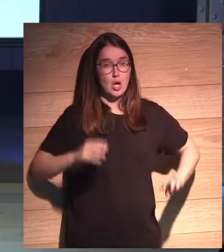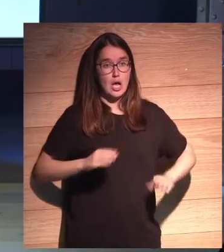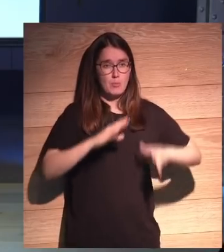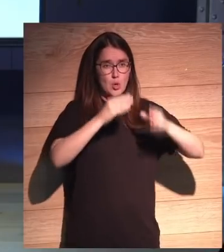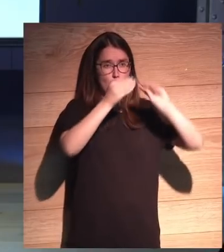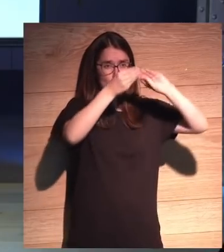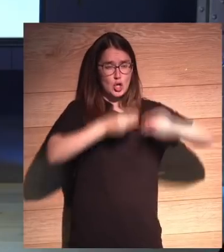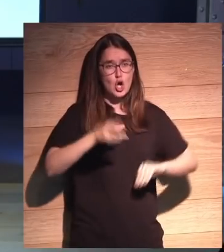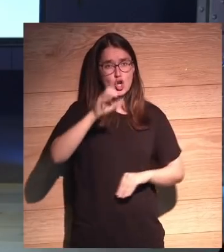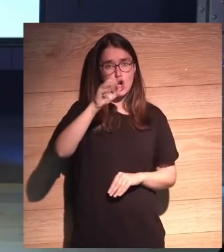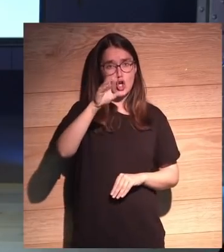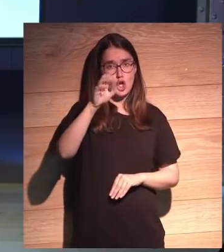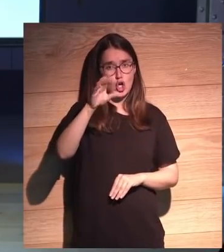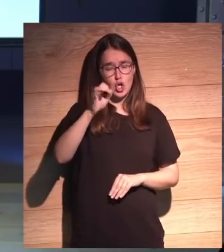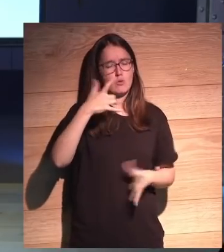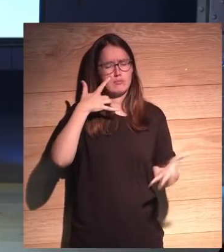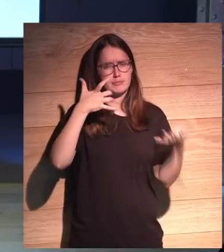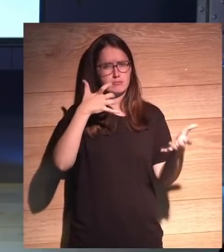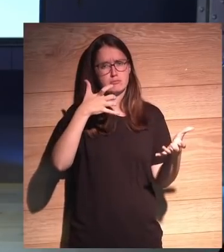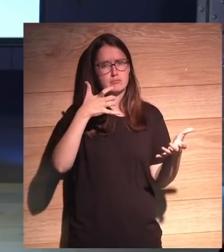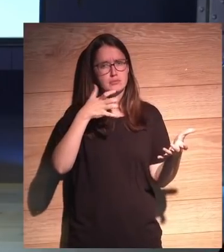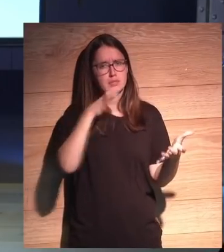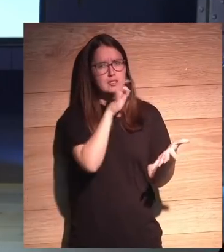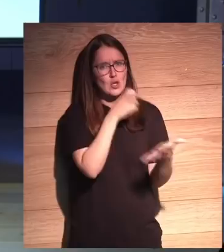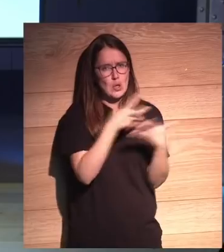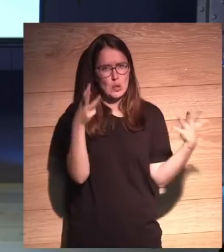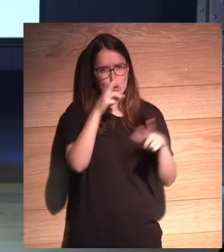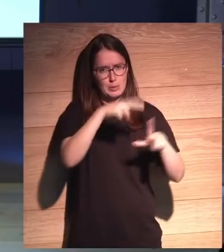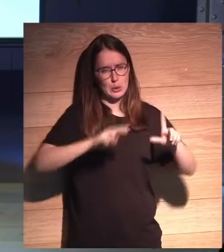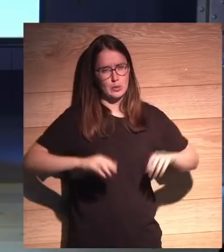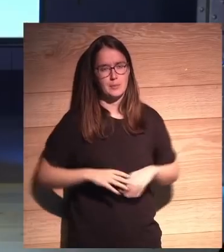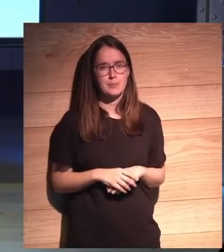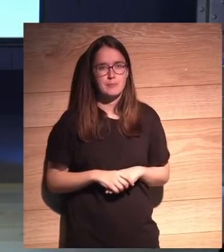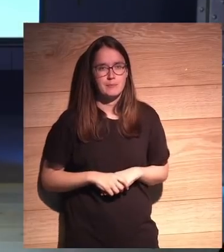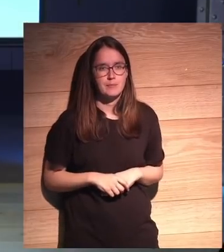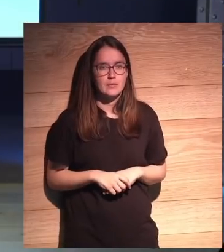gran estrella de la pintura del siglo XVIII, ¿no?